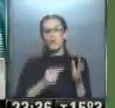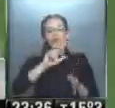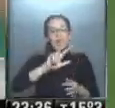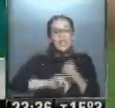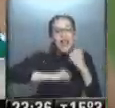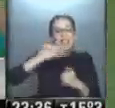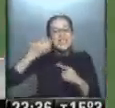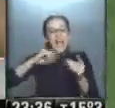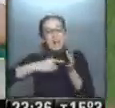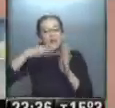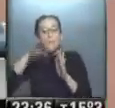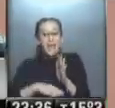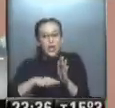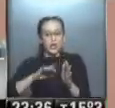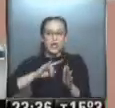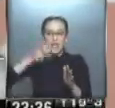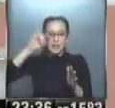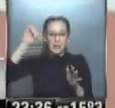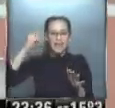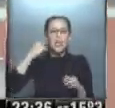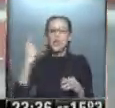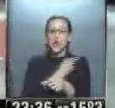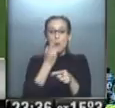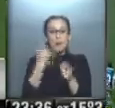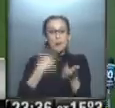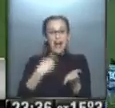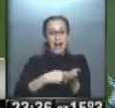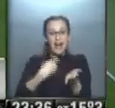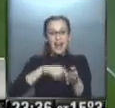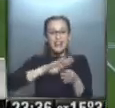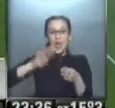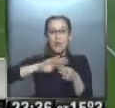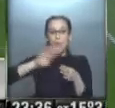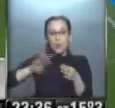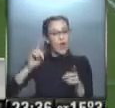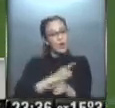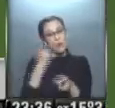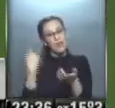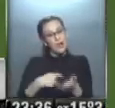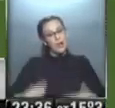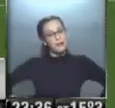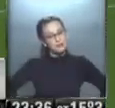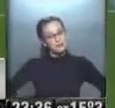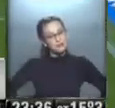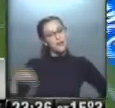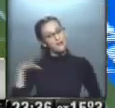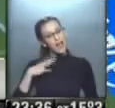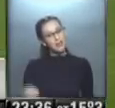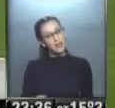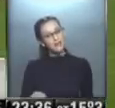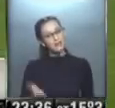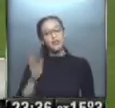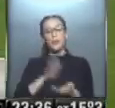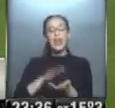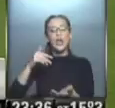para Independiente por no haber saldado ya una deuda que mantiene con el club Olympiacos de Grecia tras el pase de